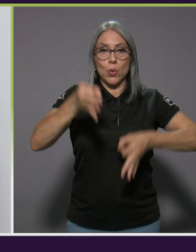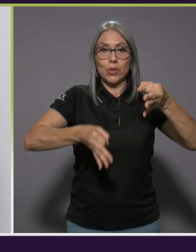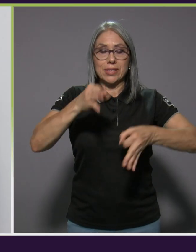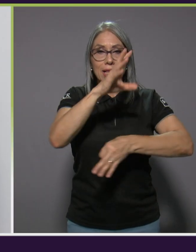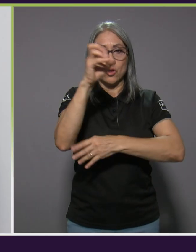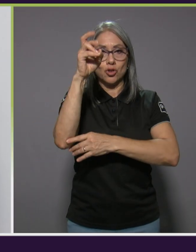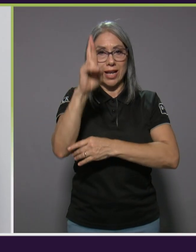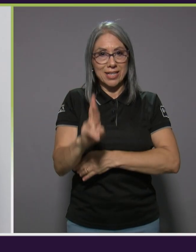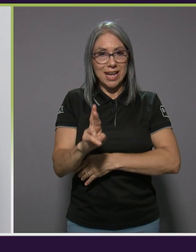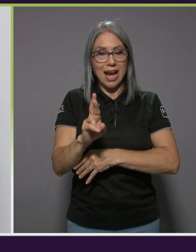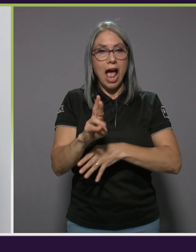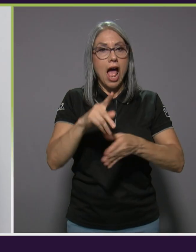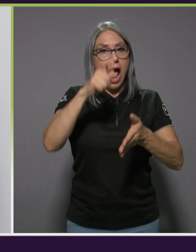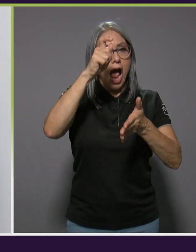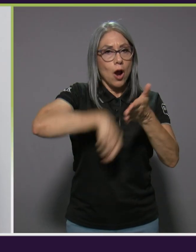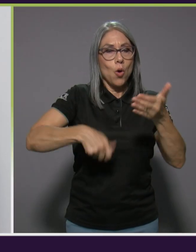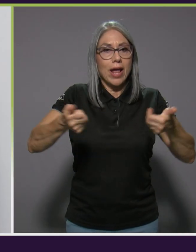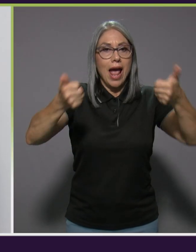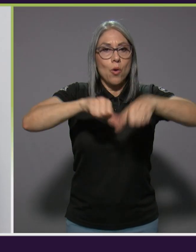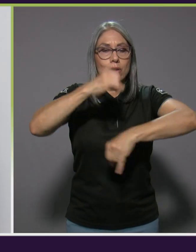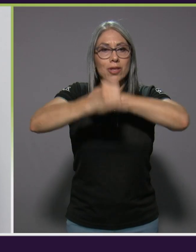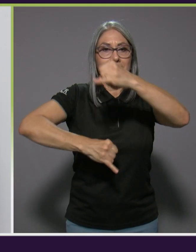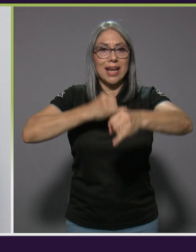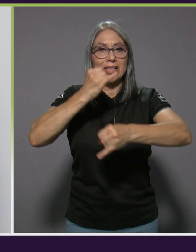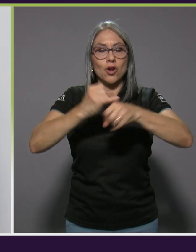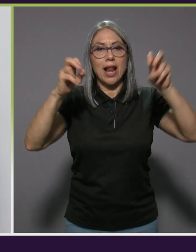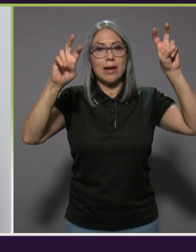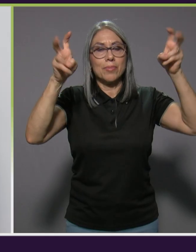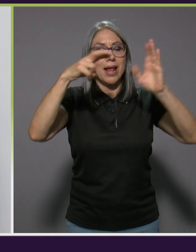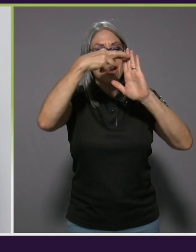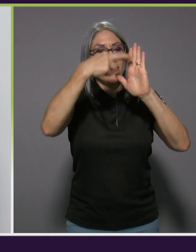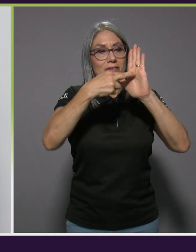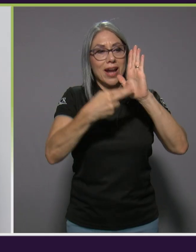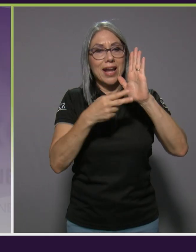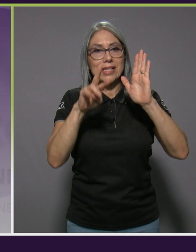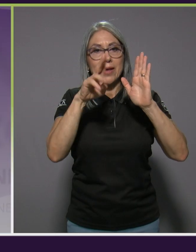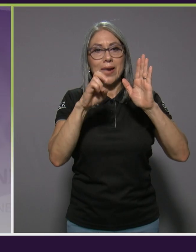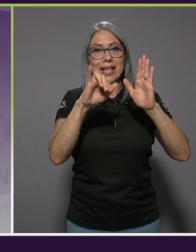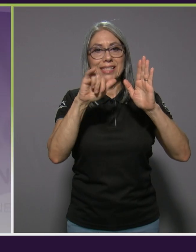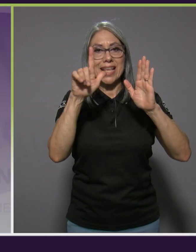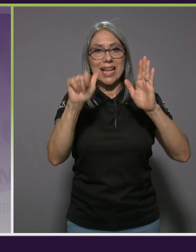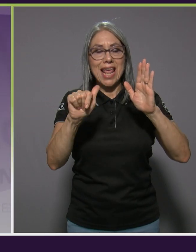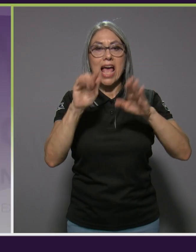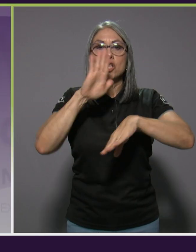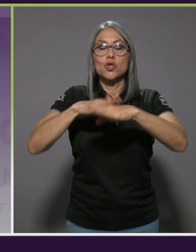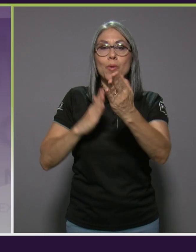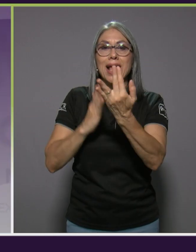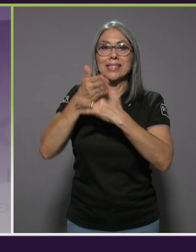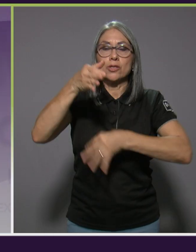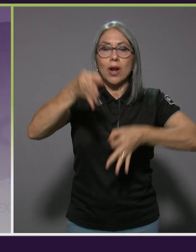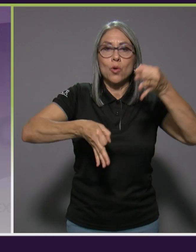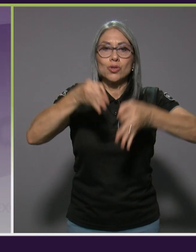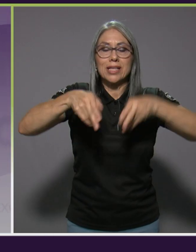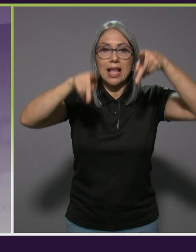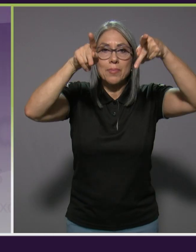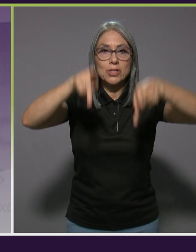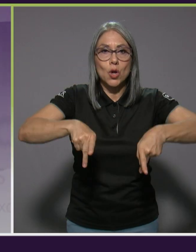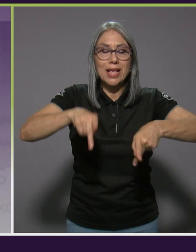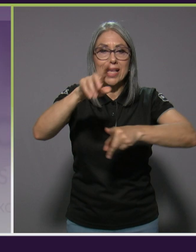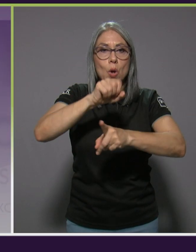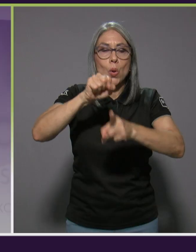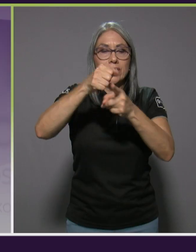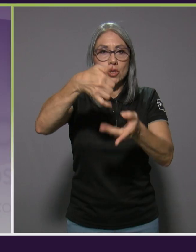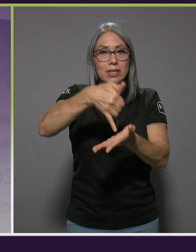Rica acoge el Acuerdo Internacional Reglas de Brasilia sobre acceso a la justicia de las personas en condiciones de